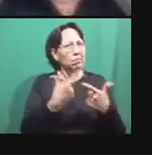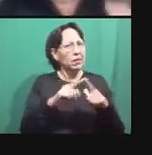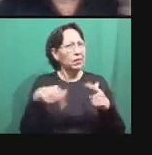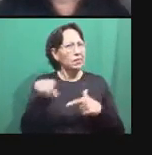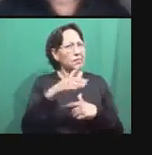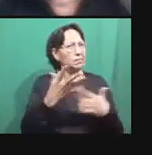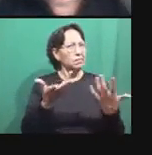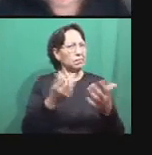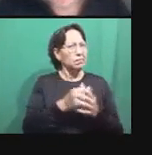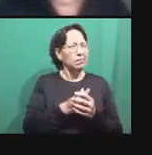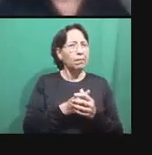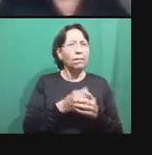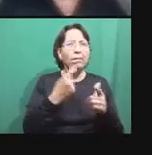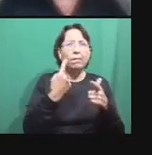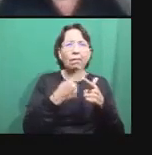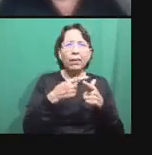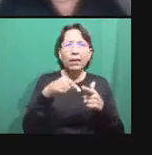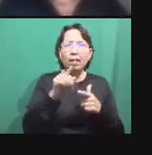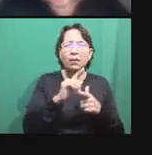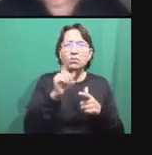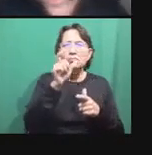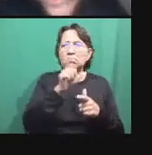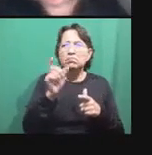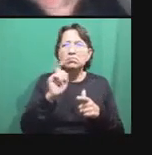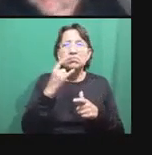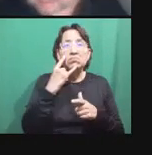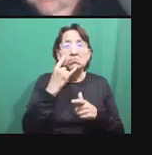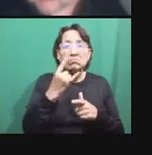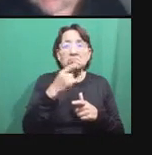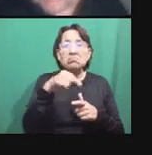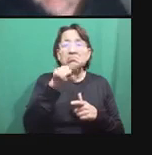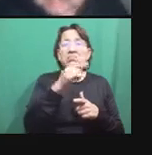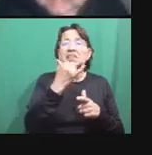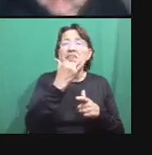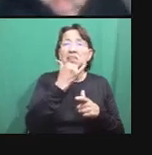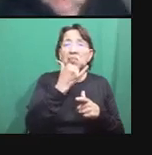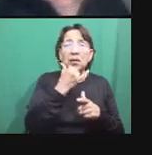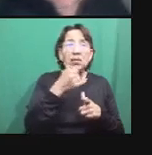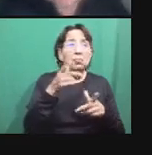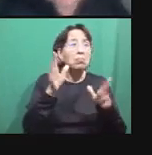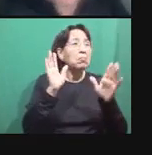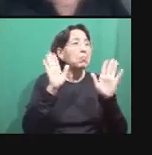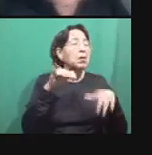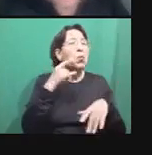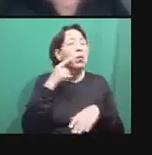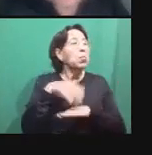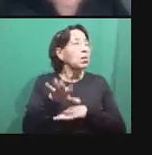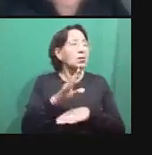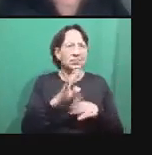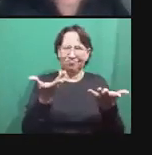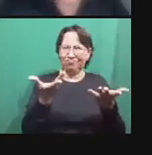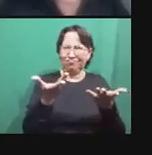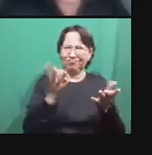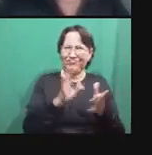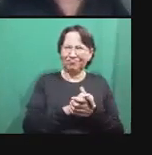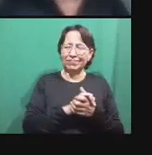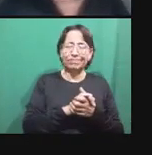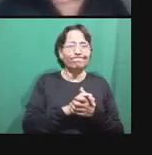intervenciones no se interesen en cuestionar nada de lo que pase ahí. Es muy notable entonces que hay una especie